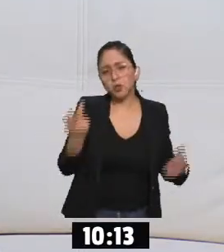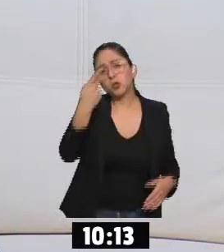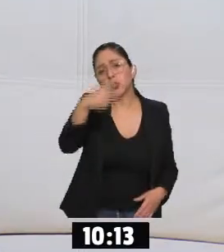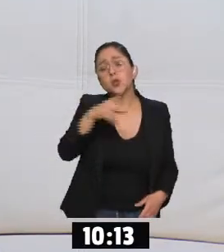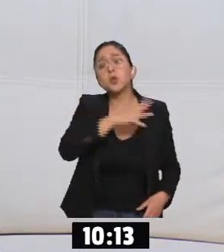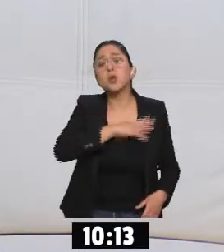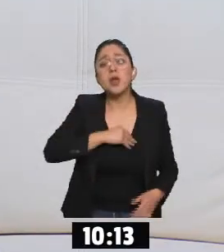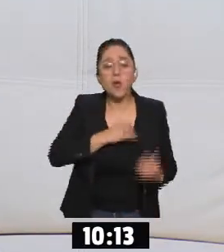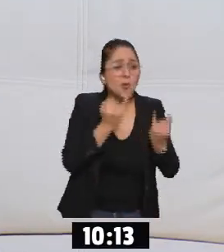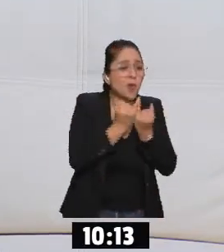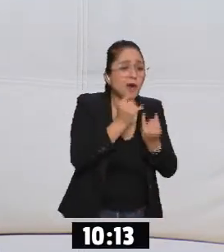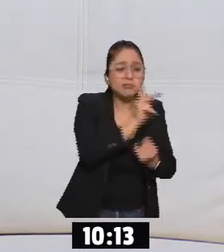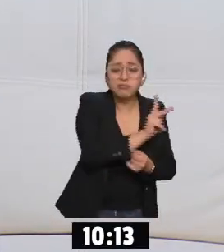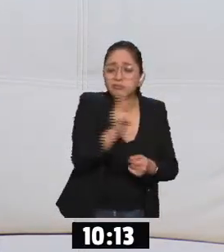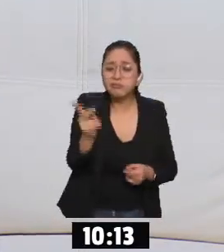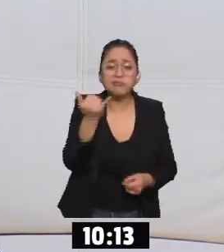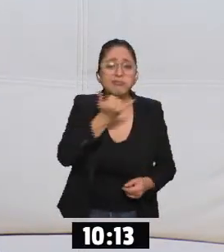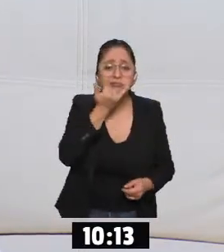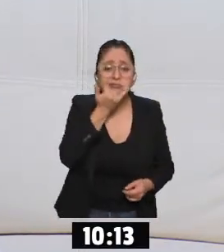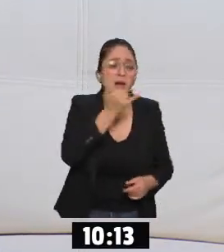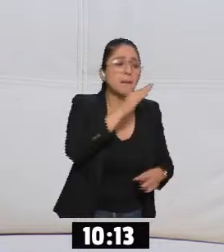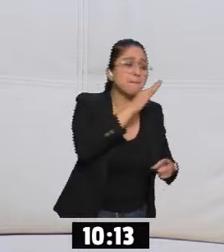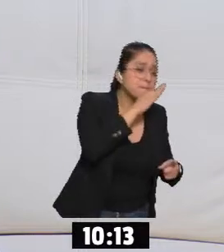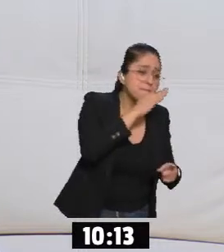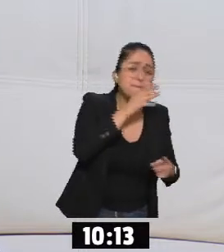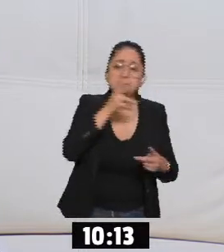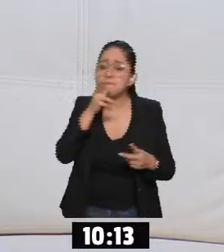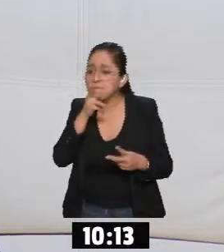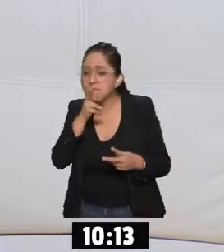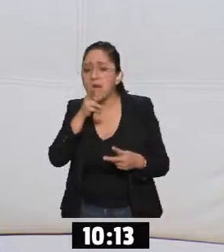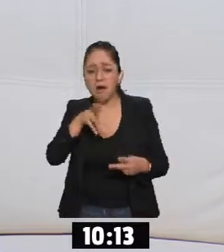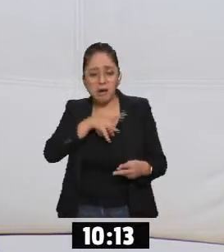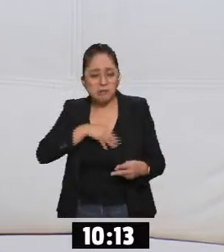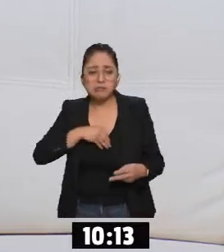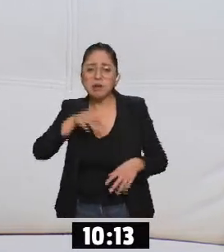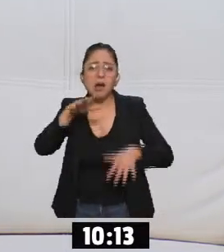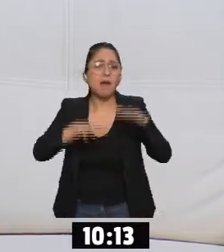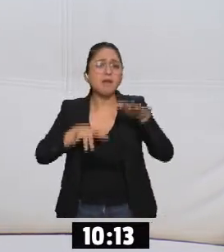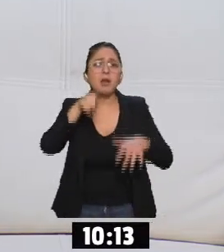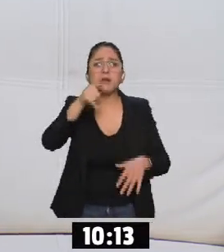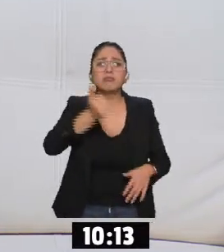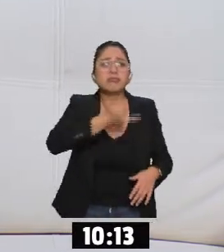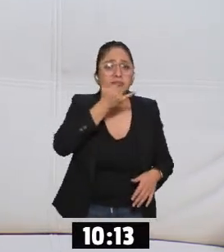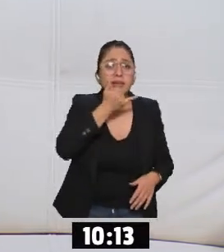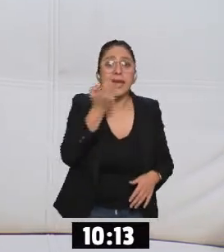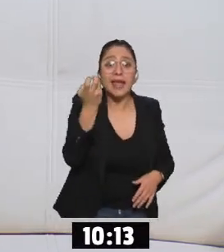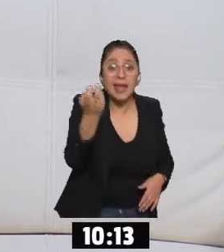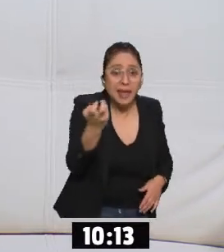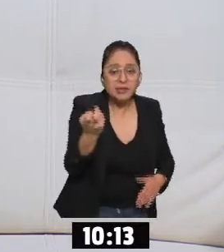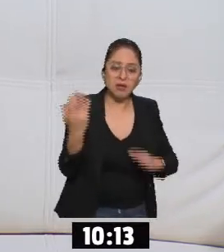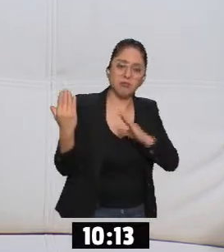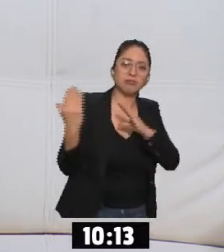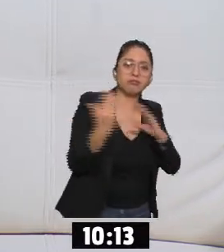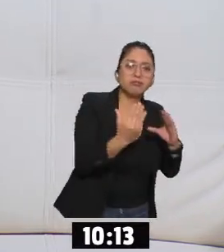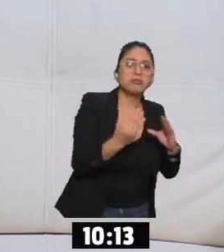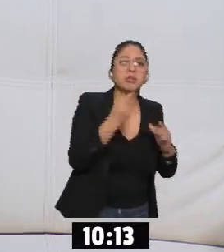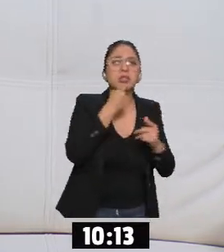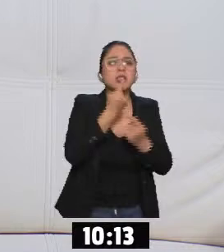tú. Yo creo que madres y padres somos imperfectos, y eso es lo que tenemos que enseñarles a nuestros hijos o a las